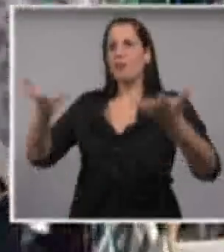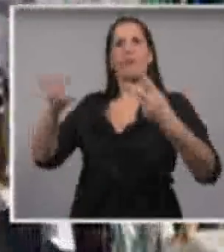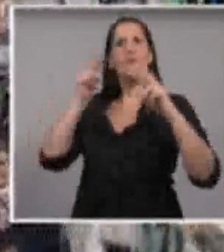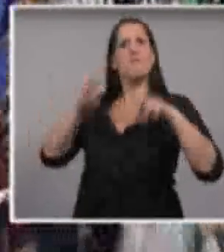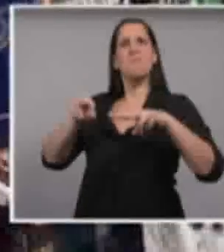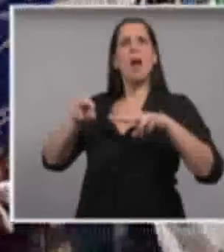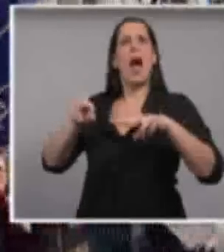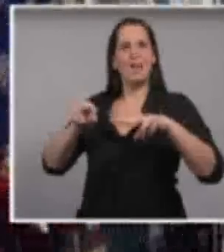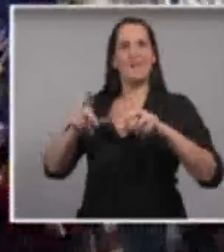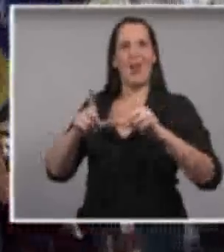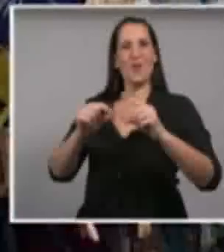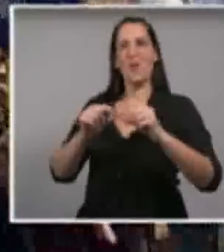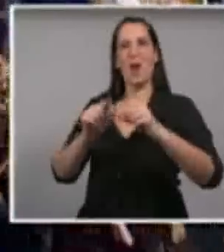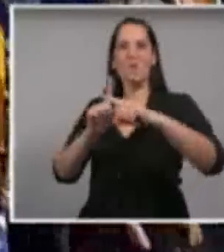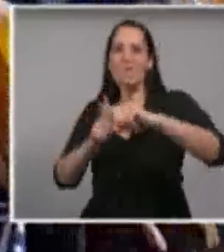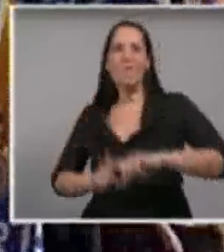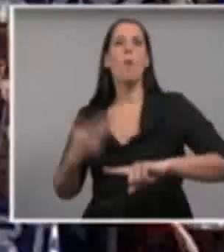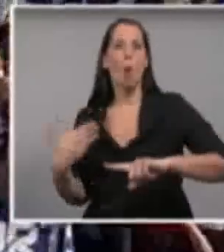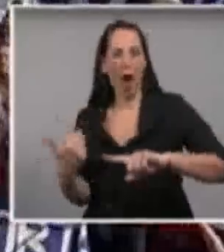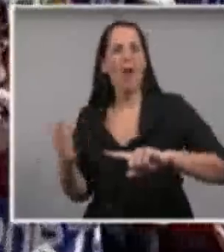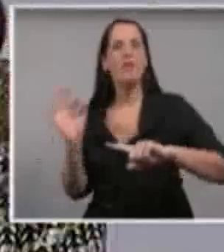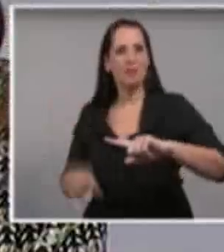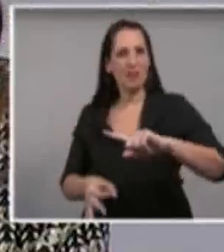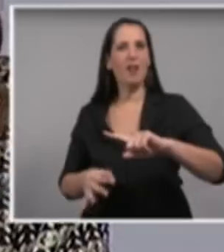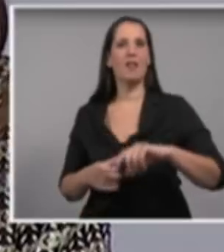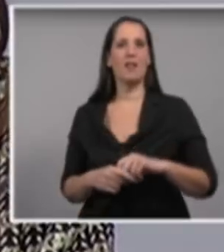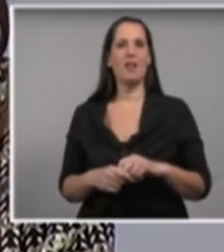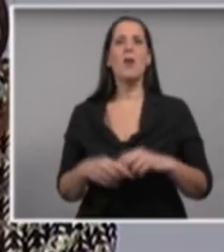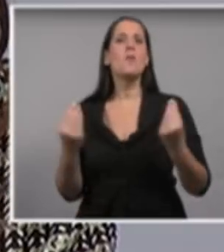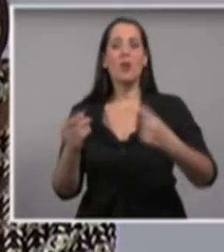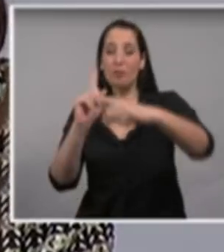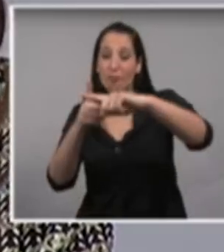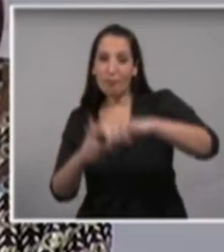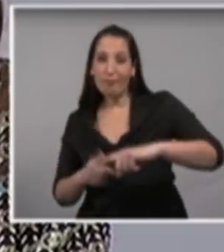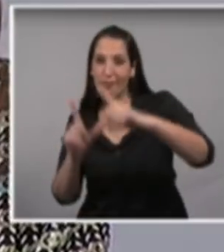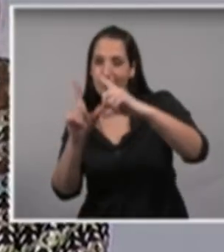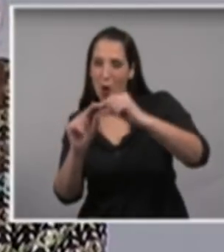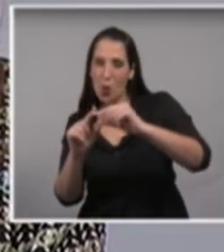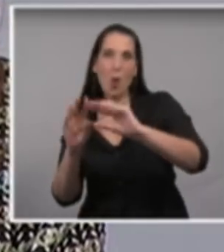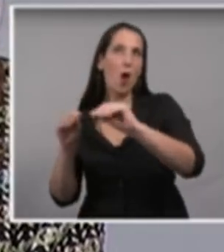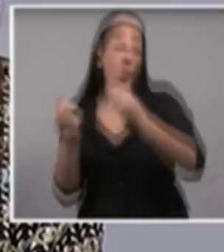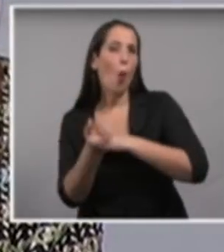números, porque los números también son importantes.